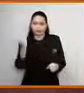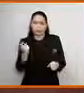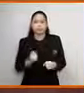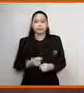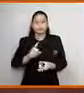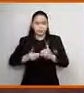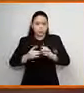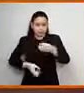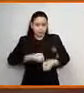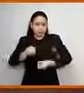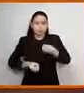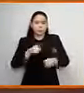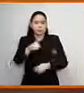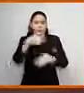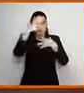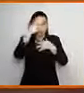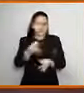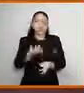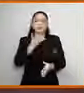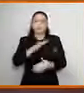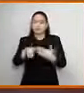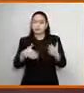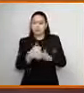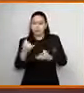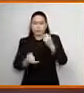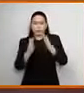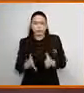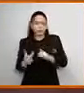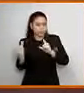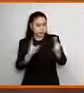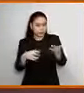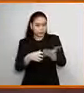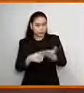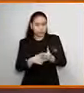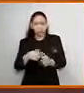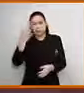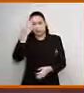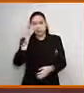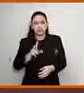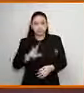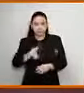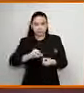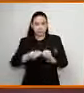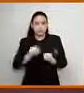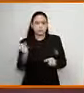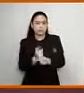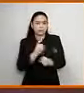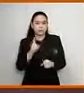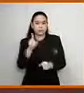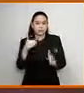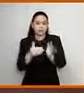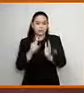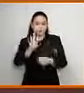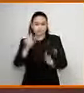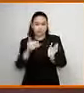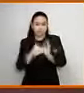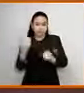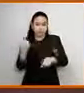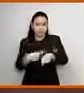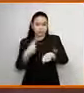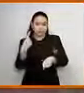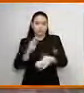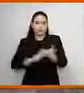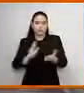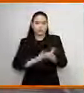decidís. Muchísima suerte, jugadores, preparando sus boletos. Recibiremos los dos números que te harán ganar 4.000 veces tu inversión. Muchísima